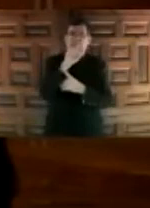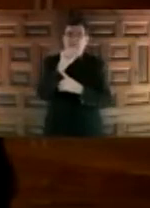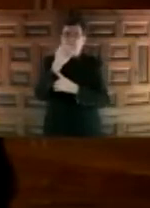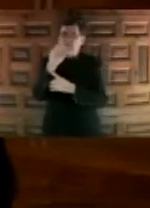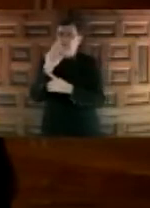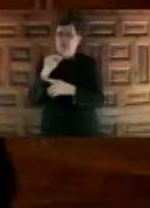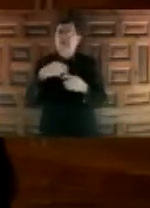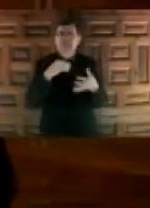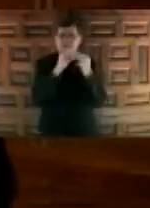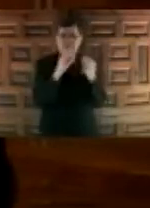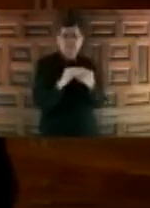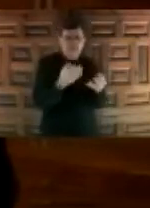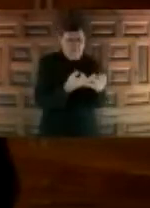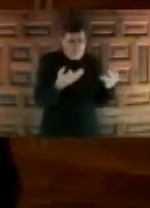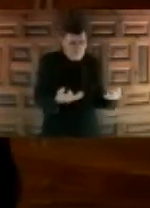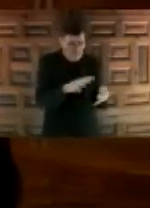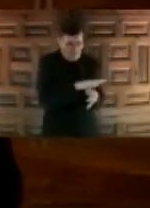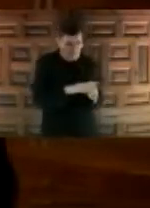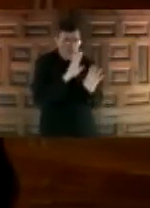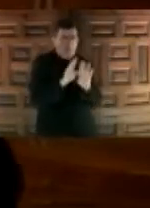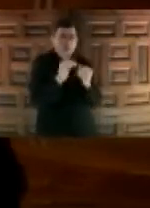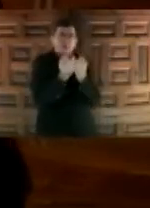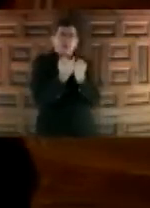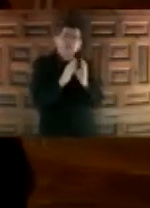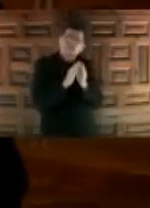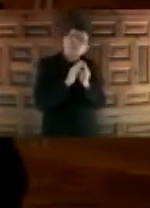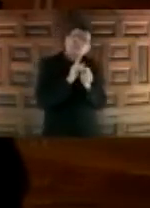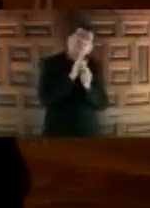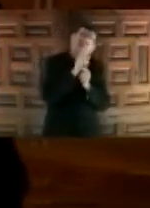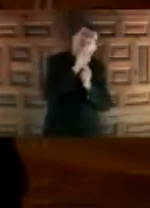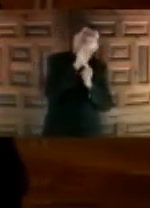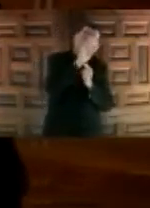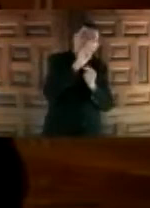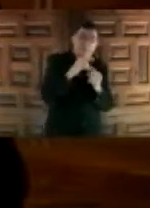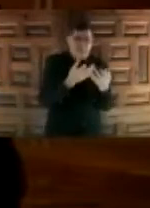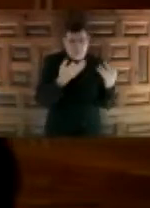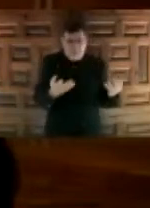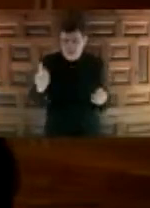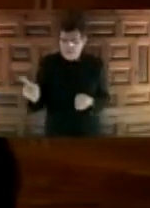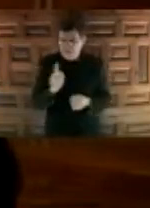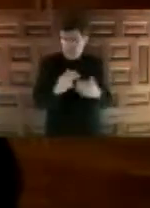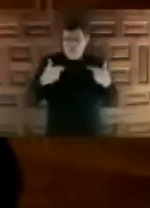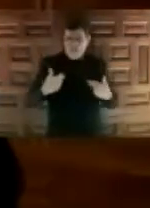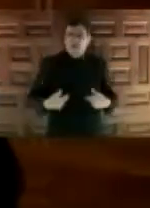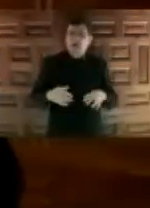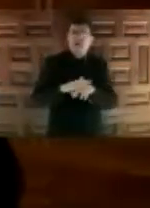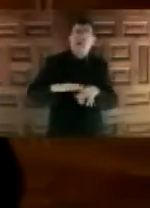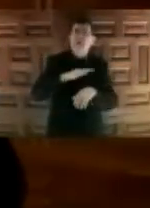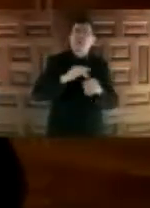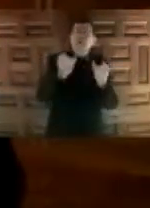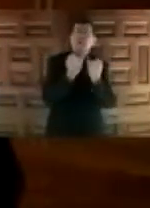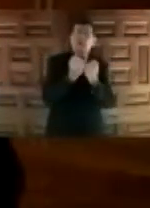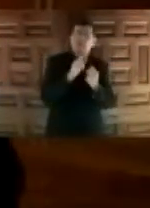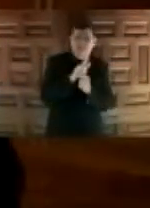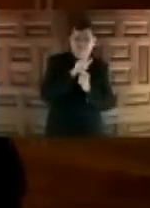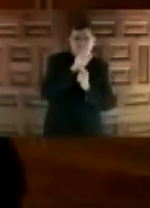una metáfora que dice la Tierra como nave espacial. Dice, la Tierra y la humanidad pueden compararse con una nave espacial en pleno